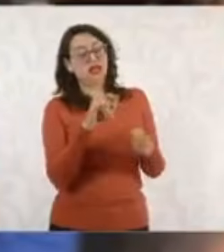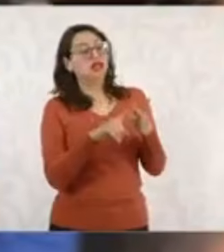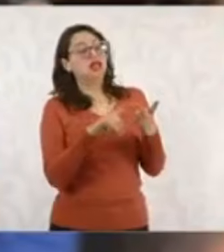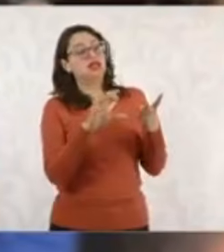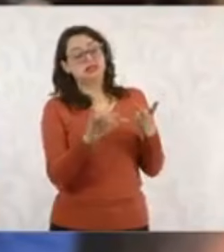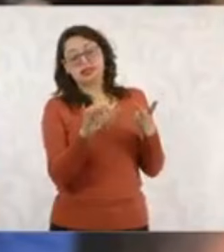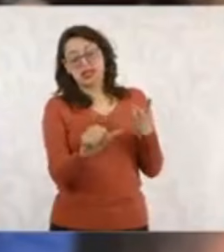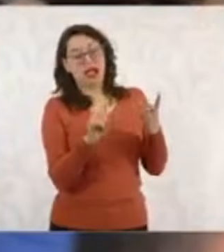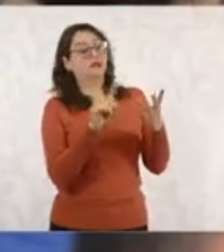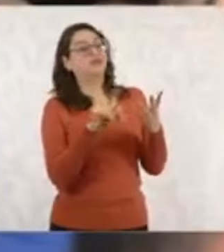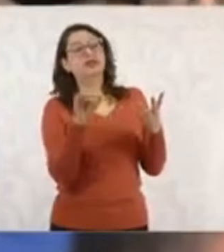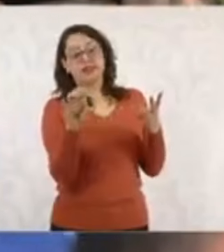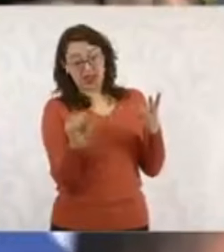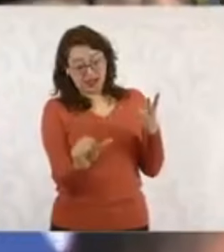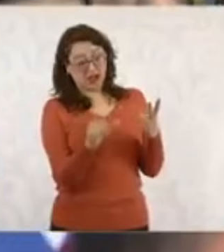DEA,